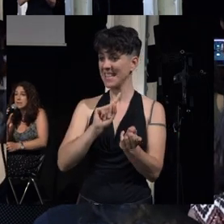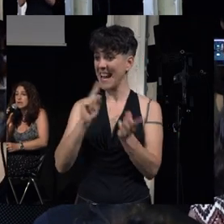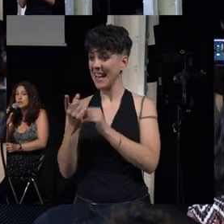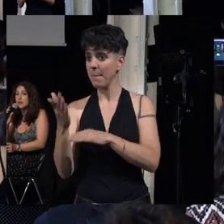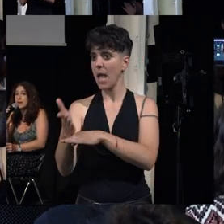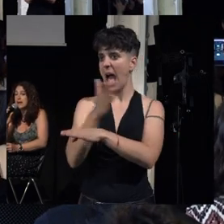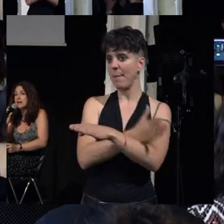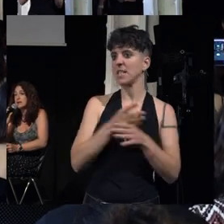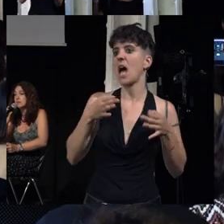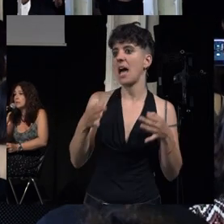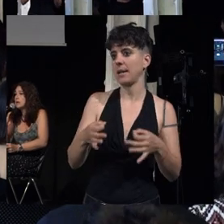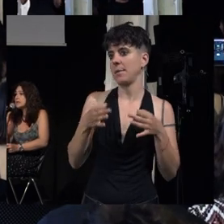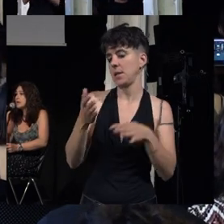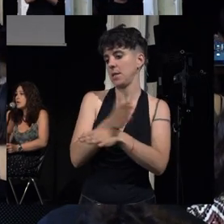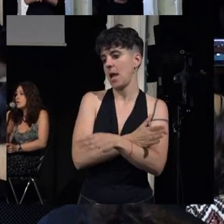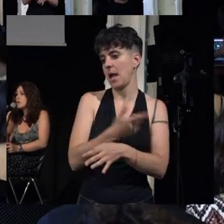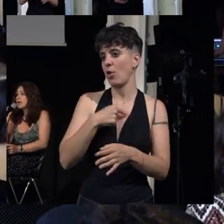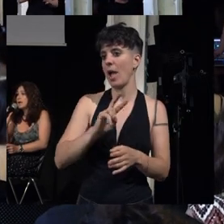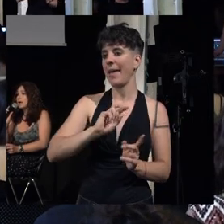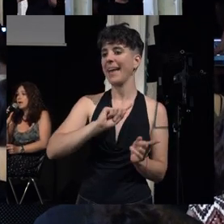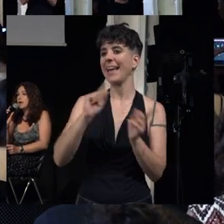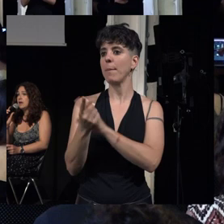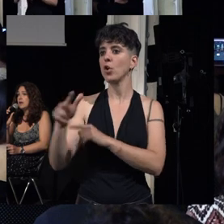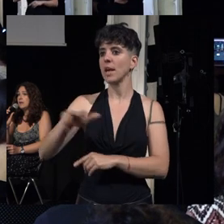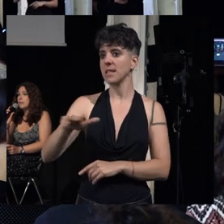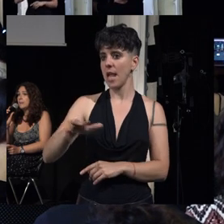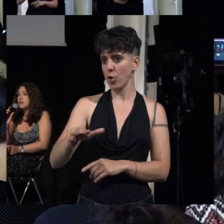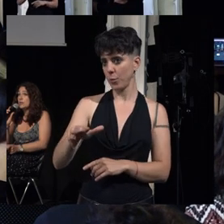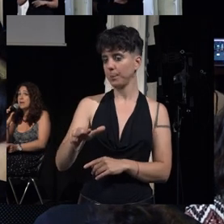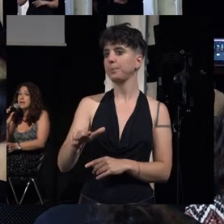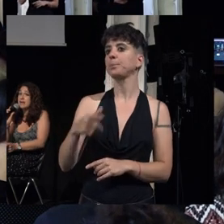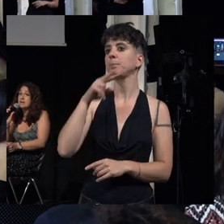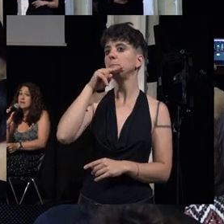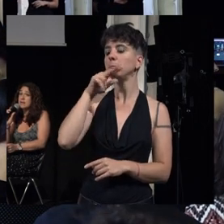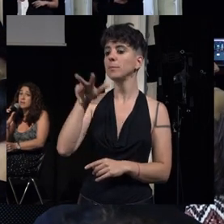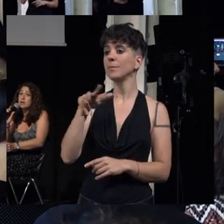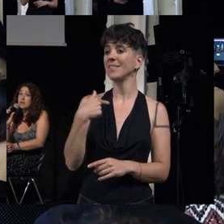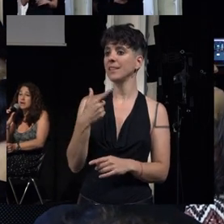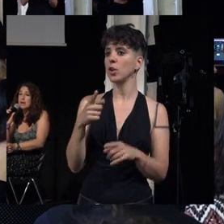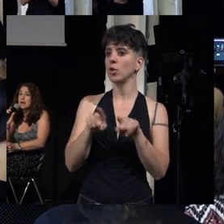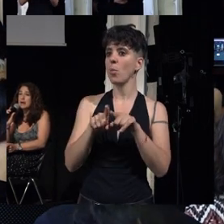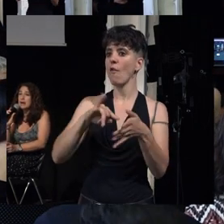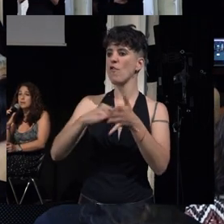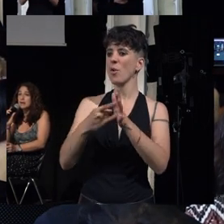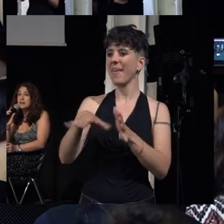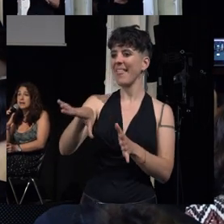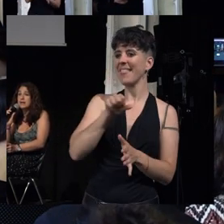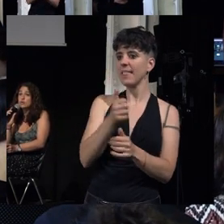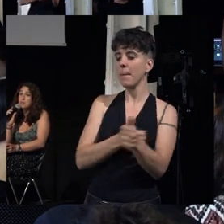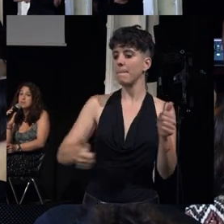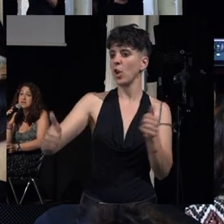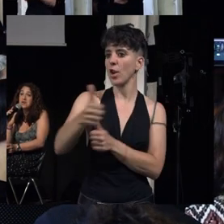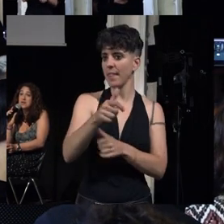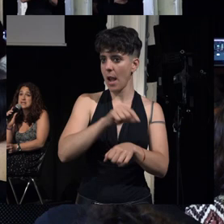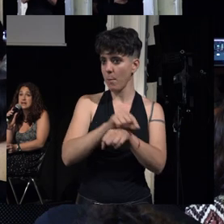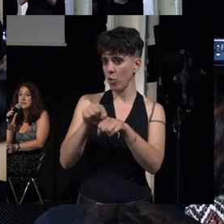ajuntaments del canvi. No? És una manera, i me voy al castellano, és una manera d'entender i de prioritzar la política, és